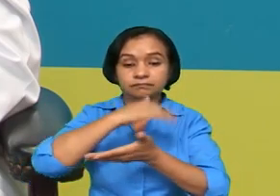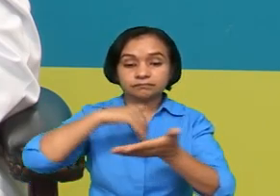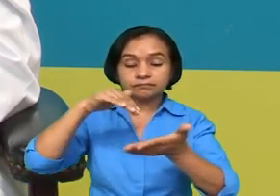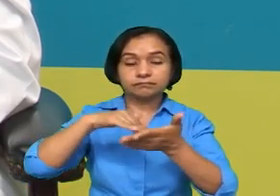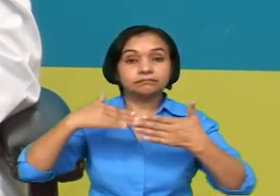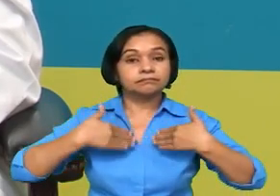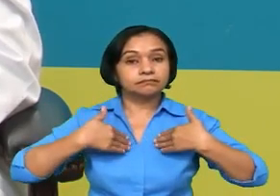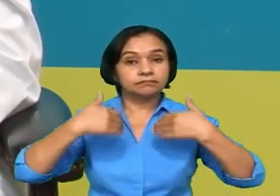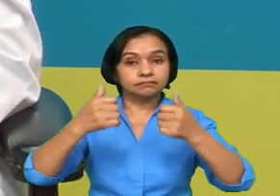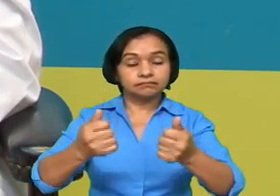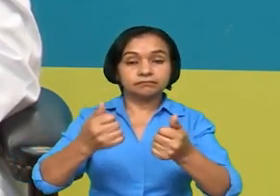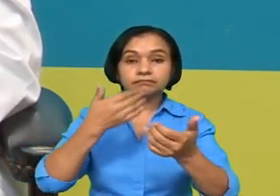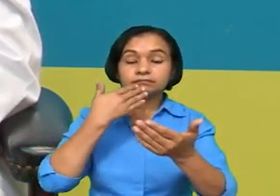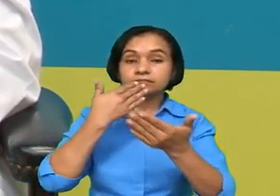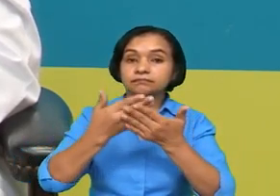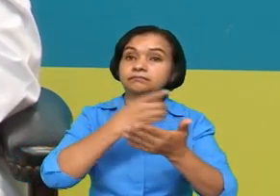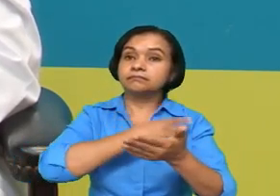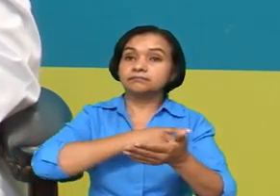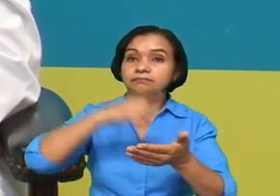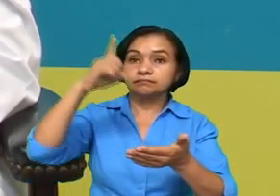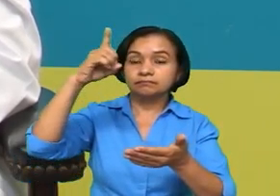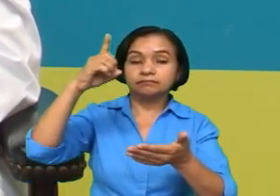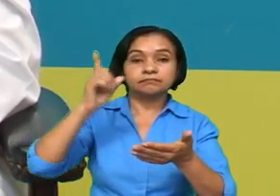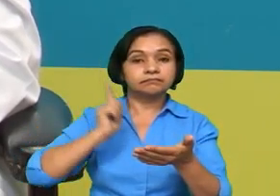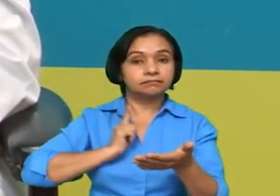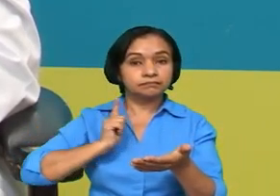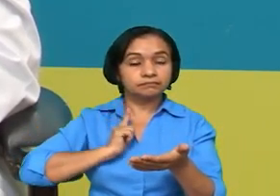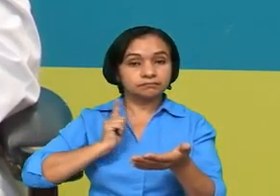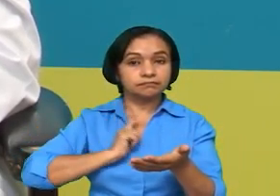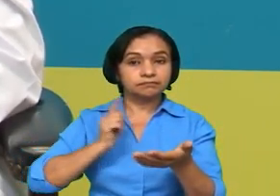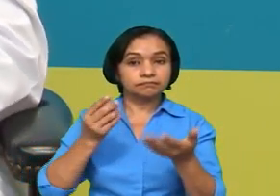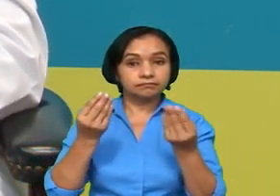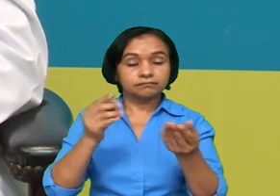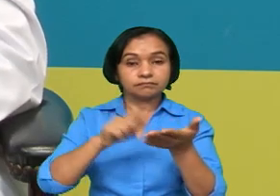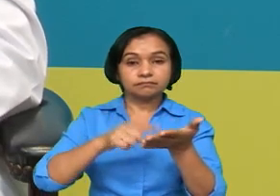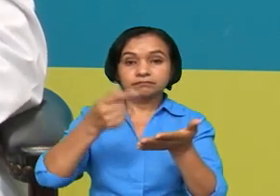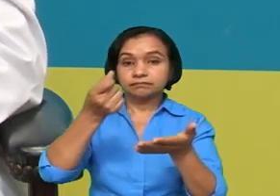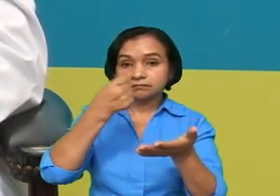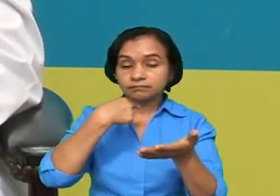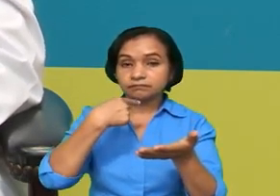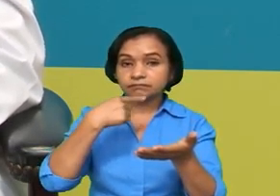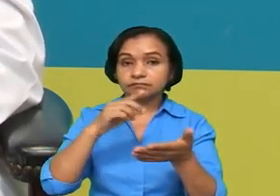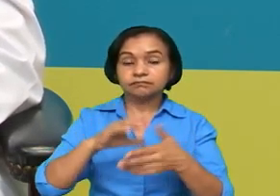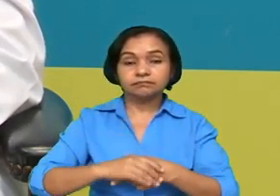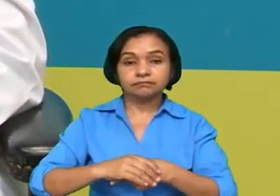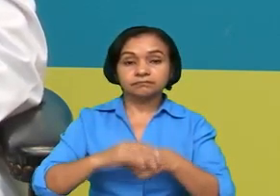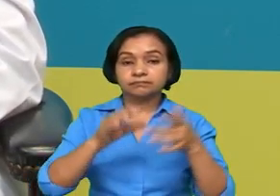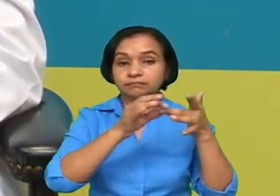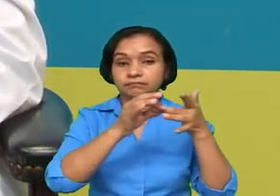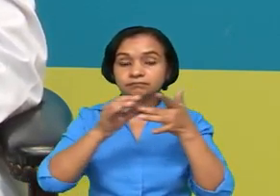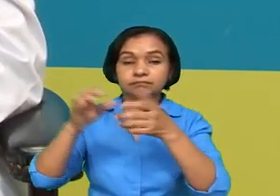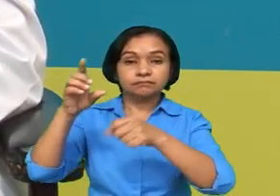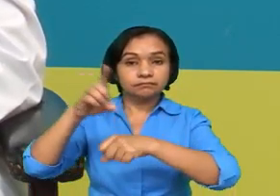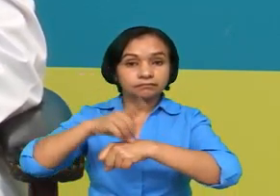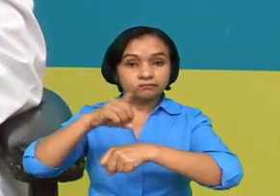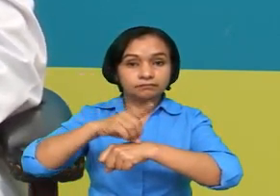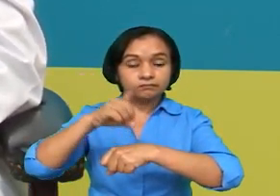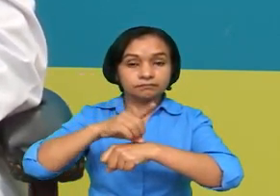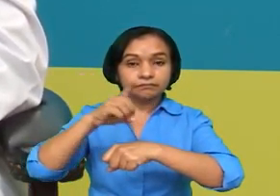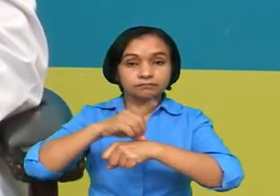salud, gracias a Dios, se ha proporcionado no solamente de medicina general, sino también de especialistas a